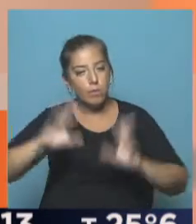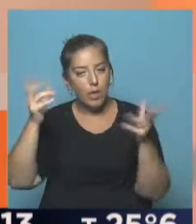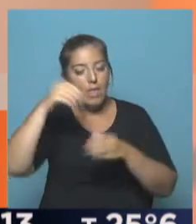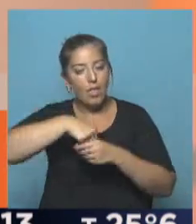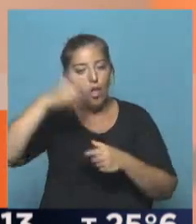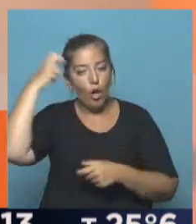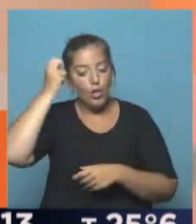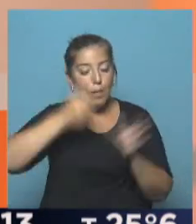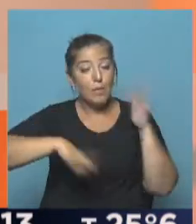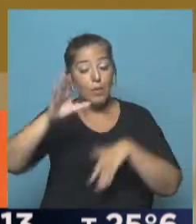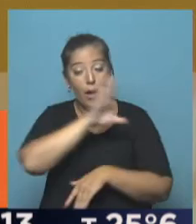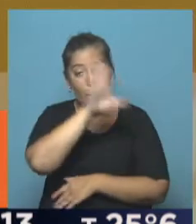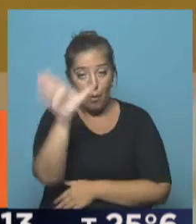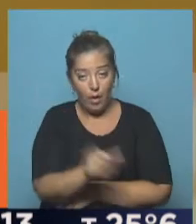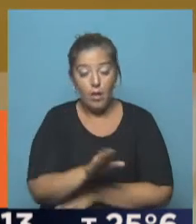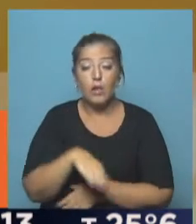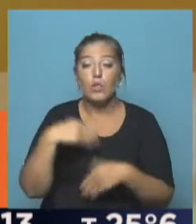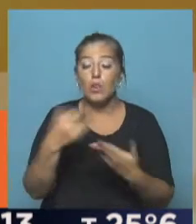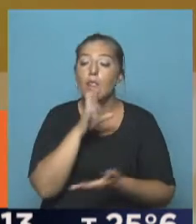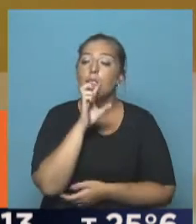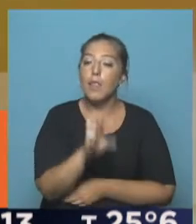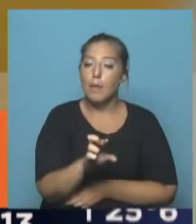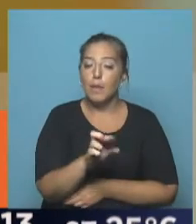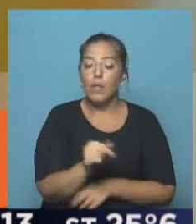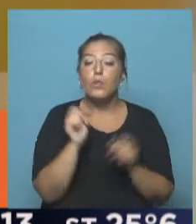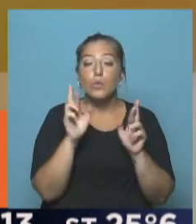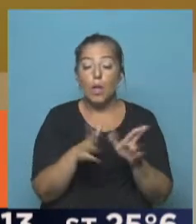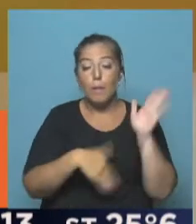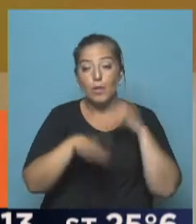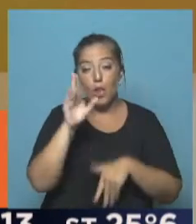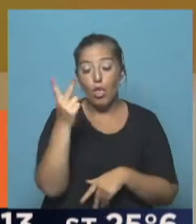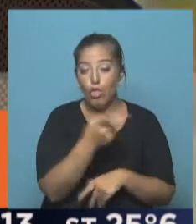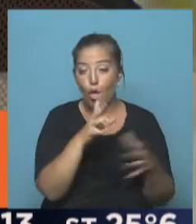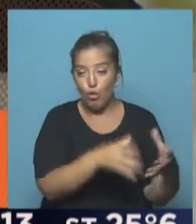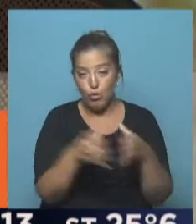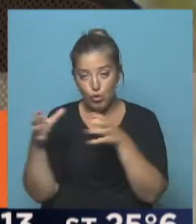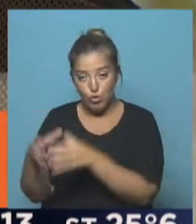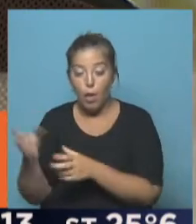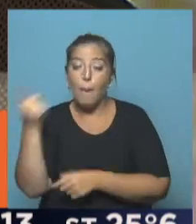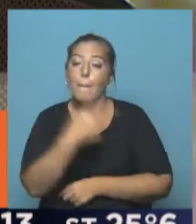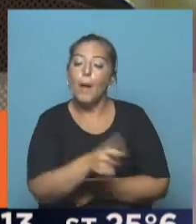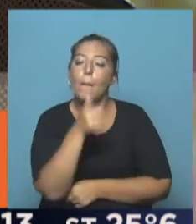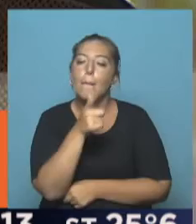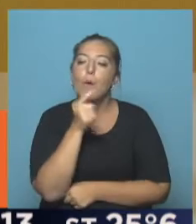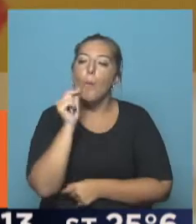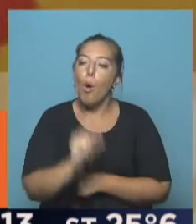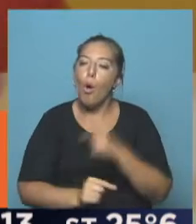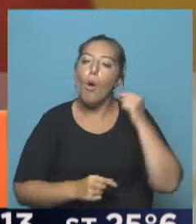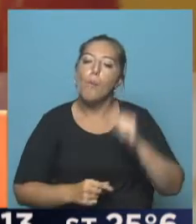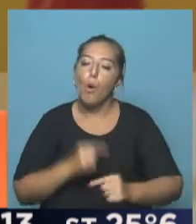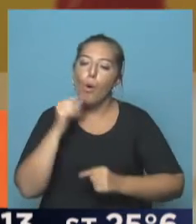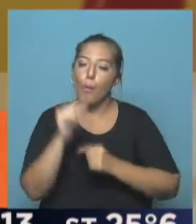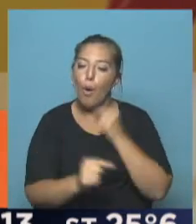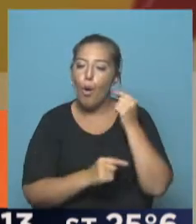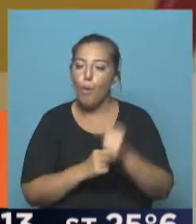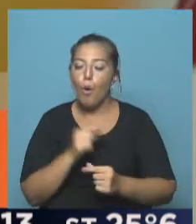mayoritariamente republicano. Entonces, decía, Trump tiene la suerte de tener mayoría en las dos cámaras, pero me parece que de a poco va a empezar a